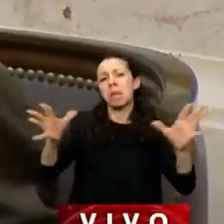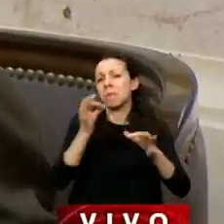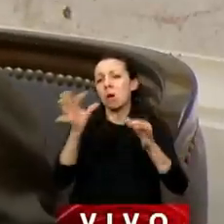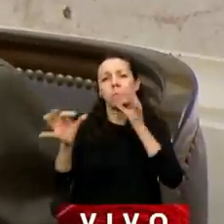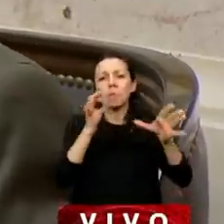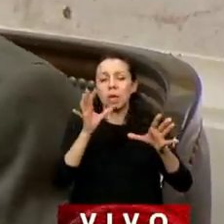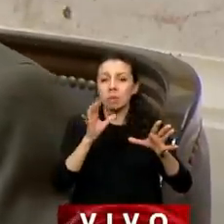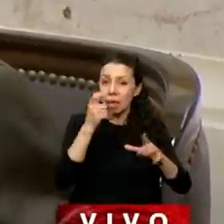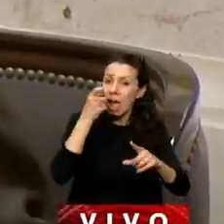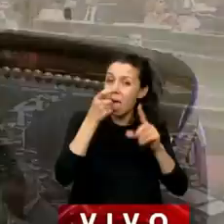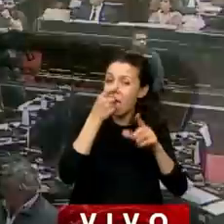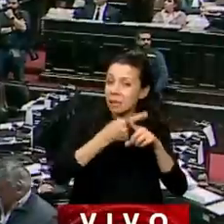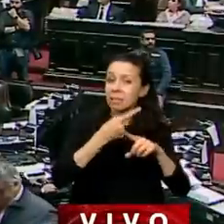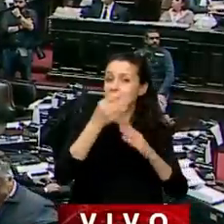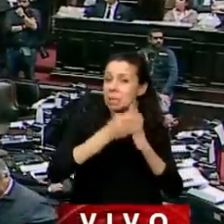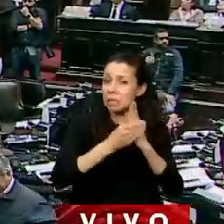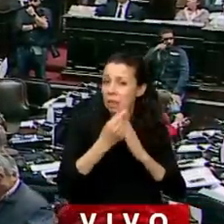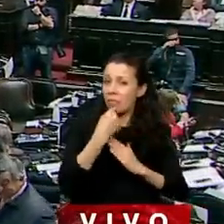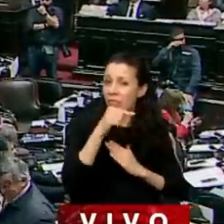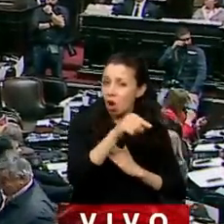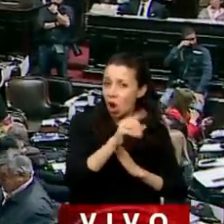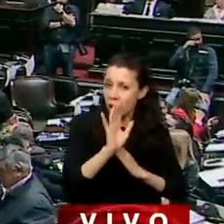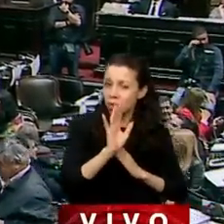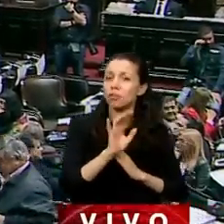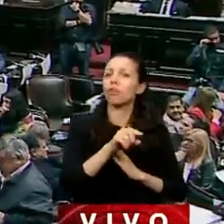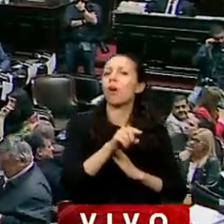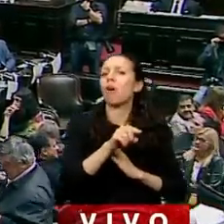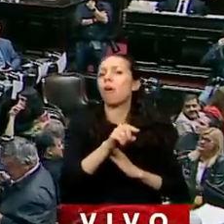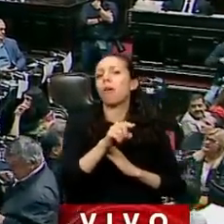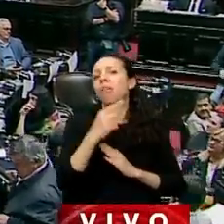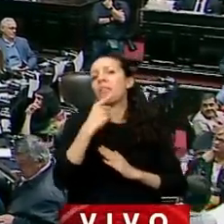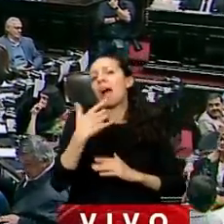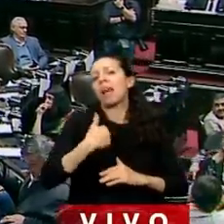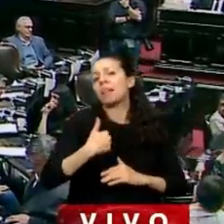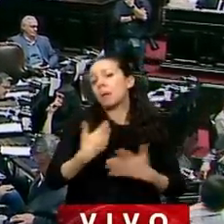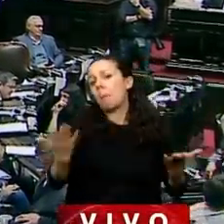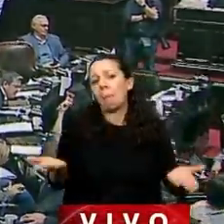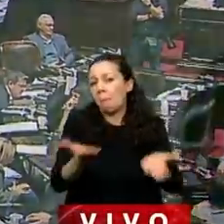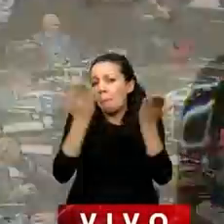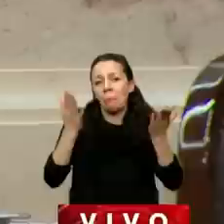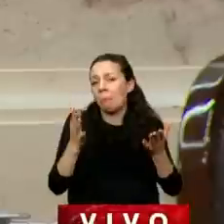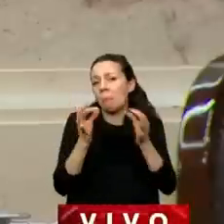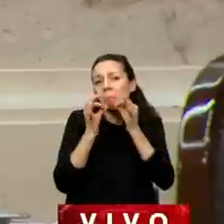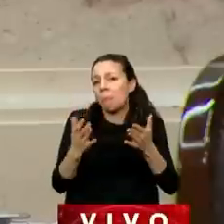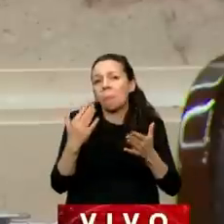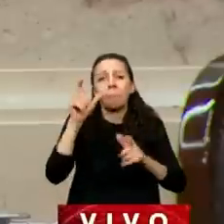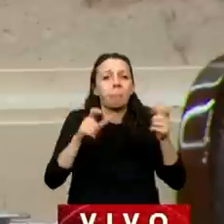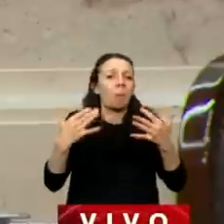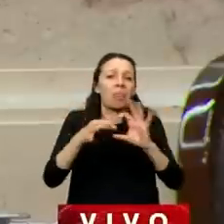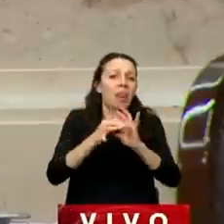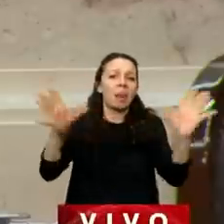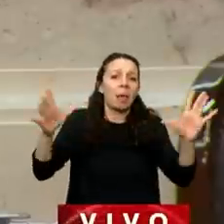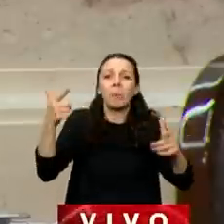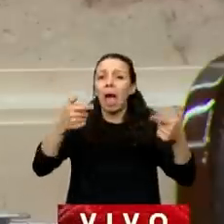ministra diciendo que en la Argentina se puede o no usar armas libremente, que la Argentina es un país